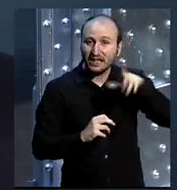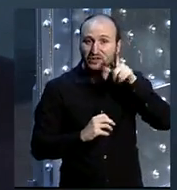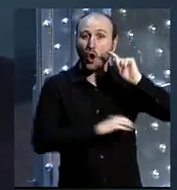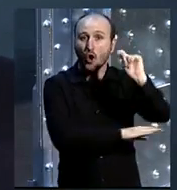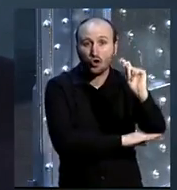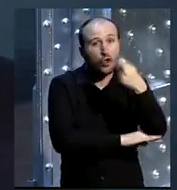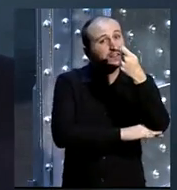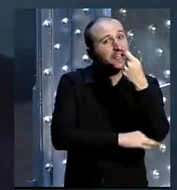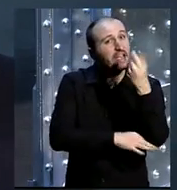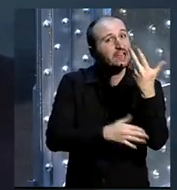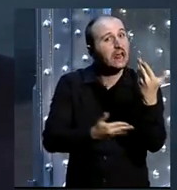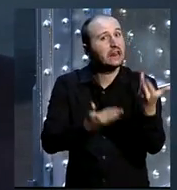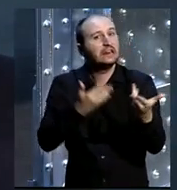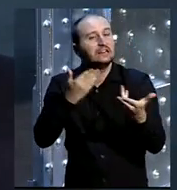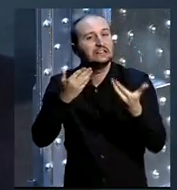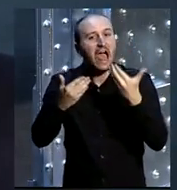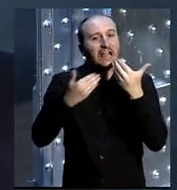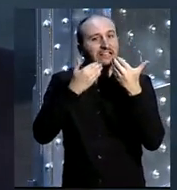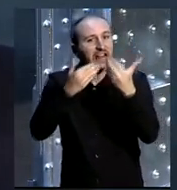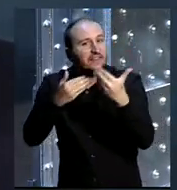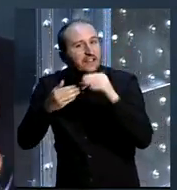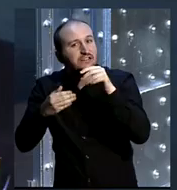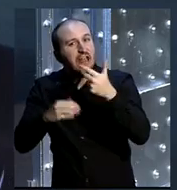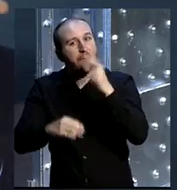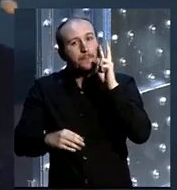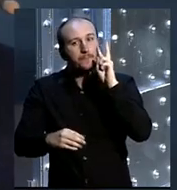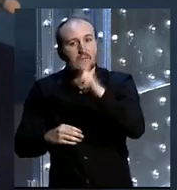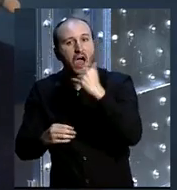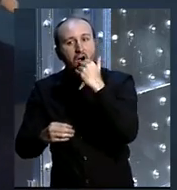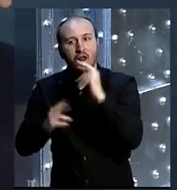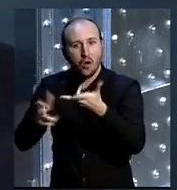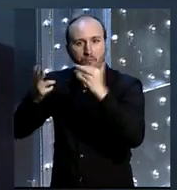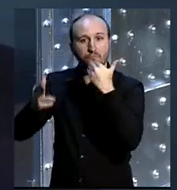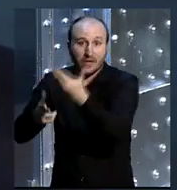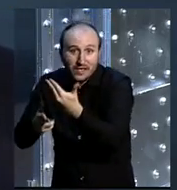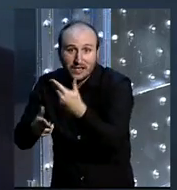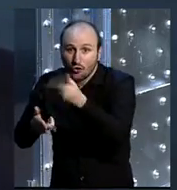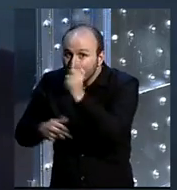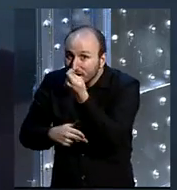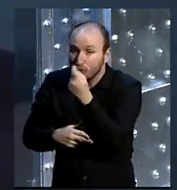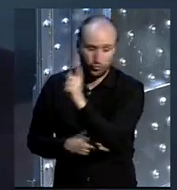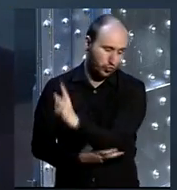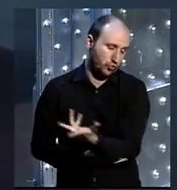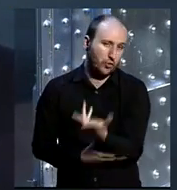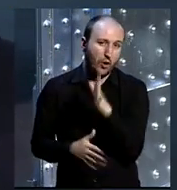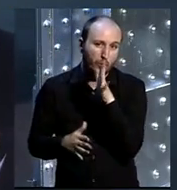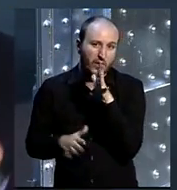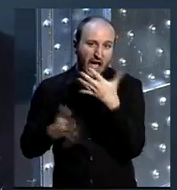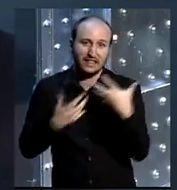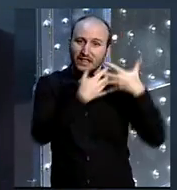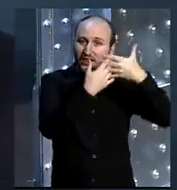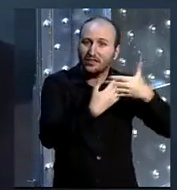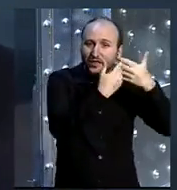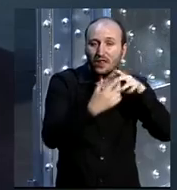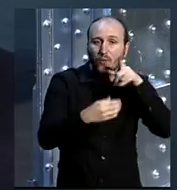una visión formalista del consentimiento. Y lo que los americanos llaman to tick the